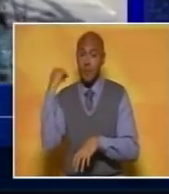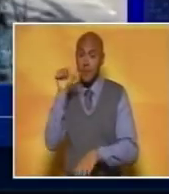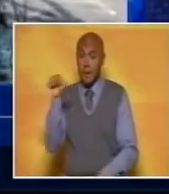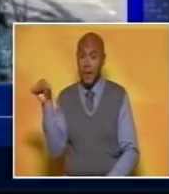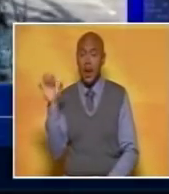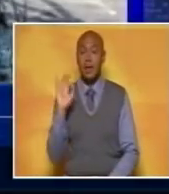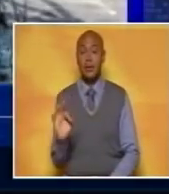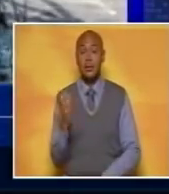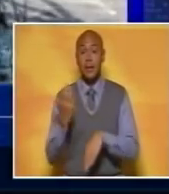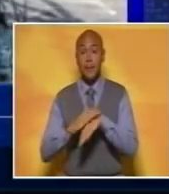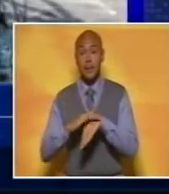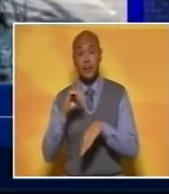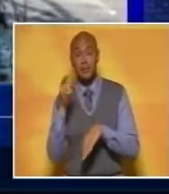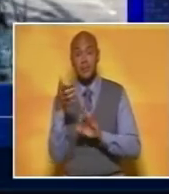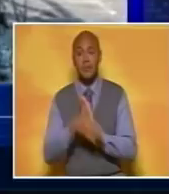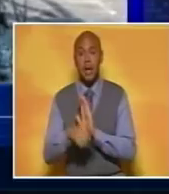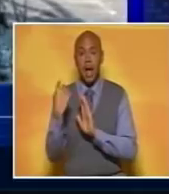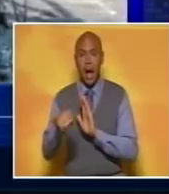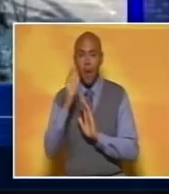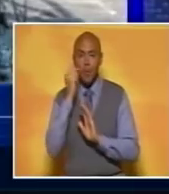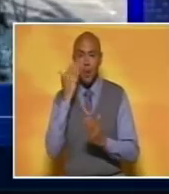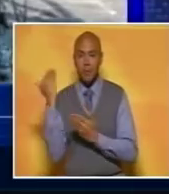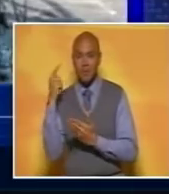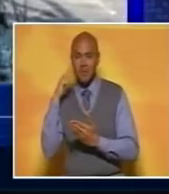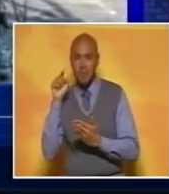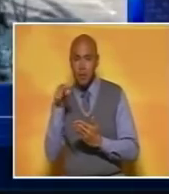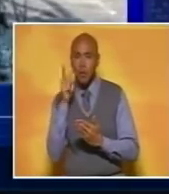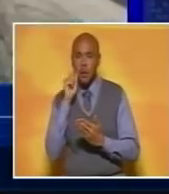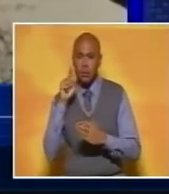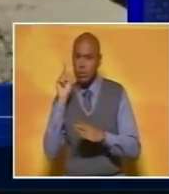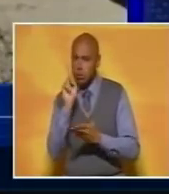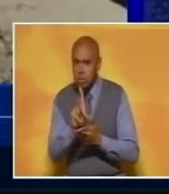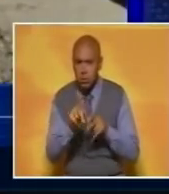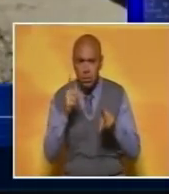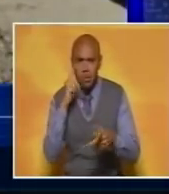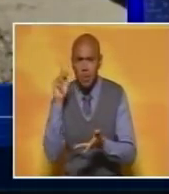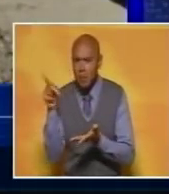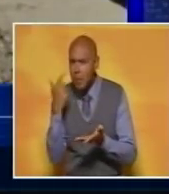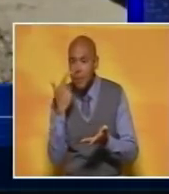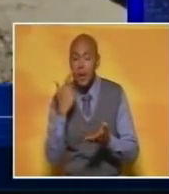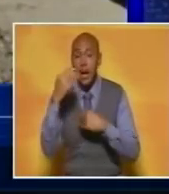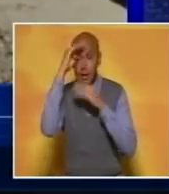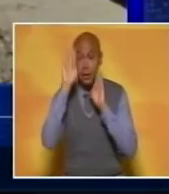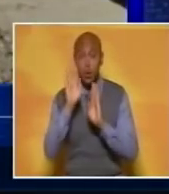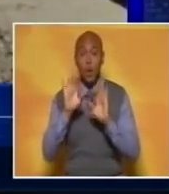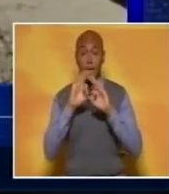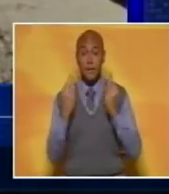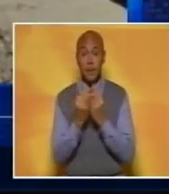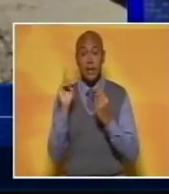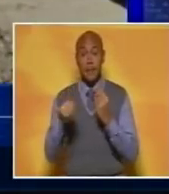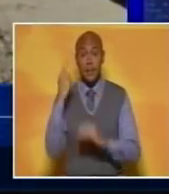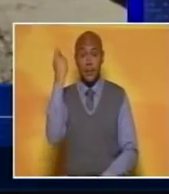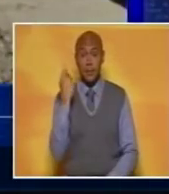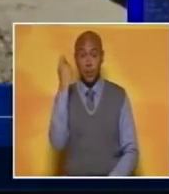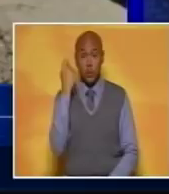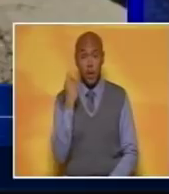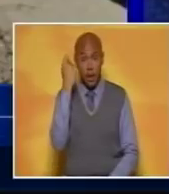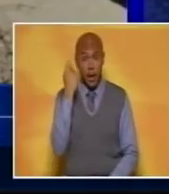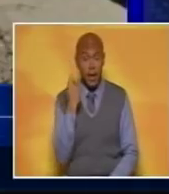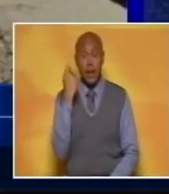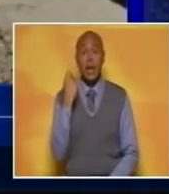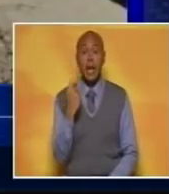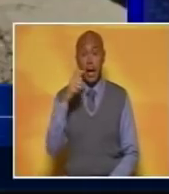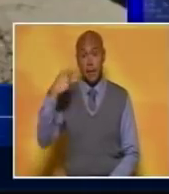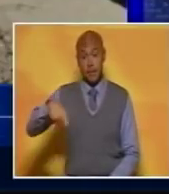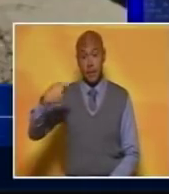pasada. Señaló que se encuentran desplegados en la zona atendiendo a familias afectadas. Por su parte, la diputada Karin Salanova,